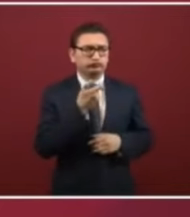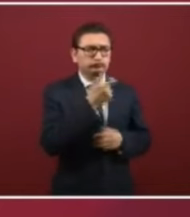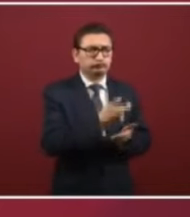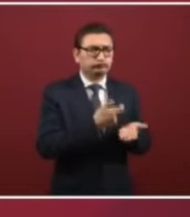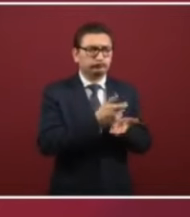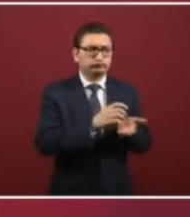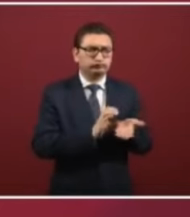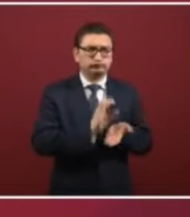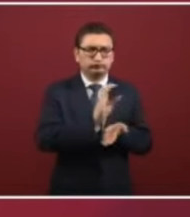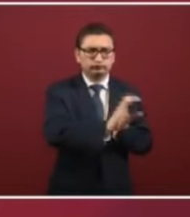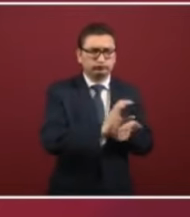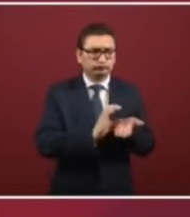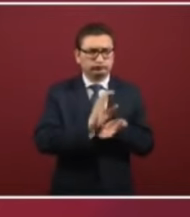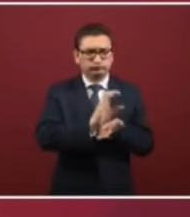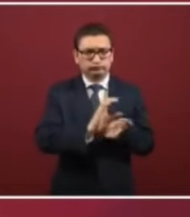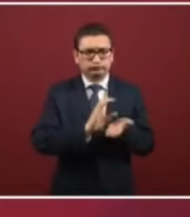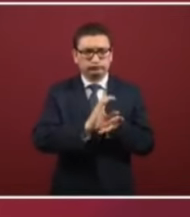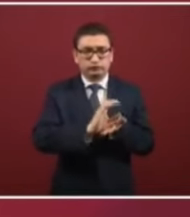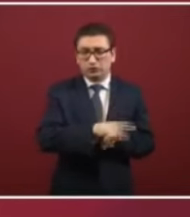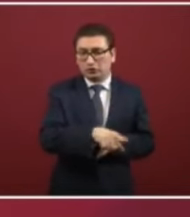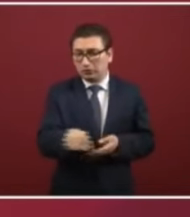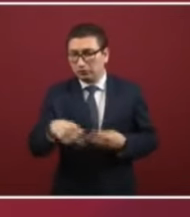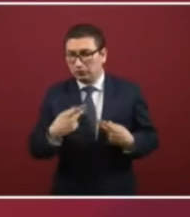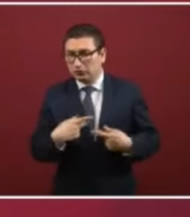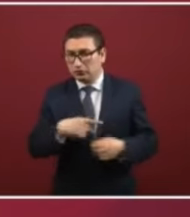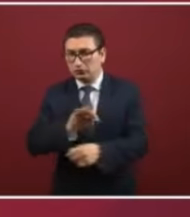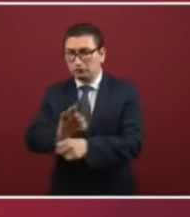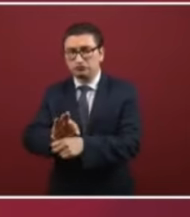no llegaba el apoyo a la gente.